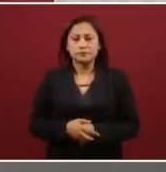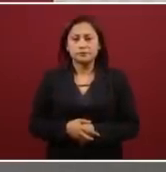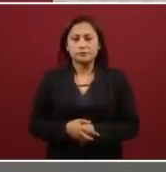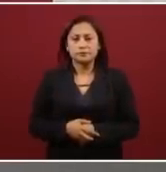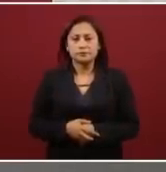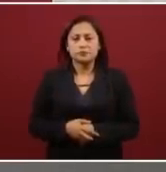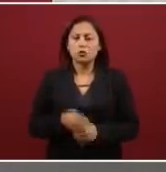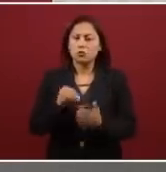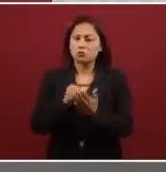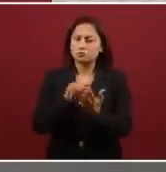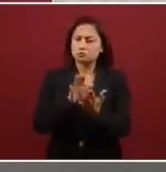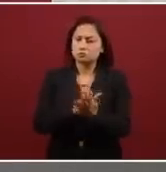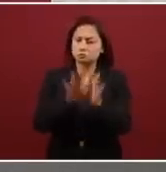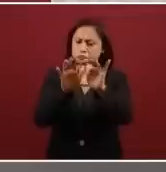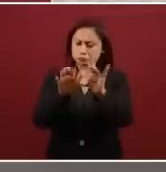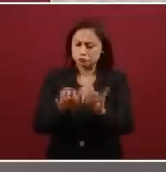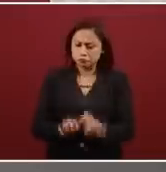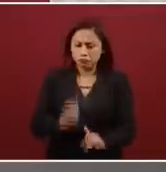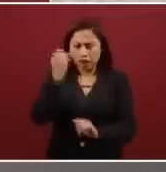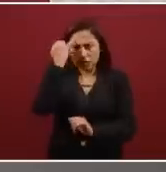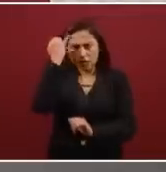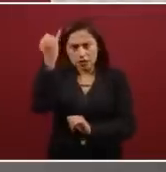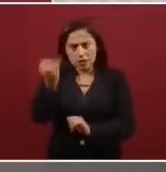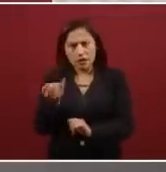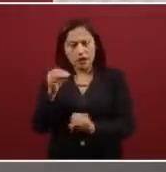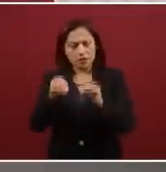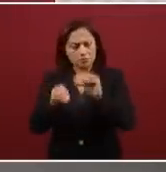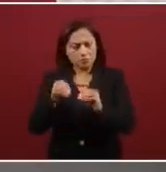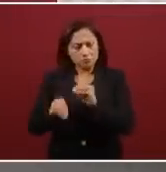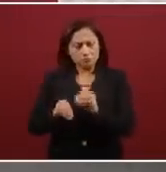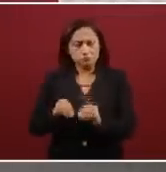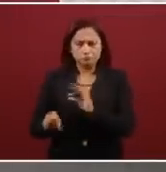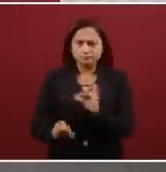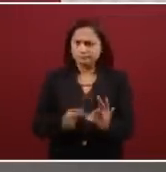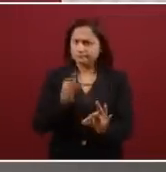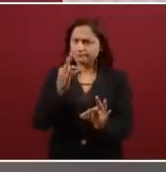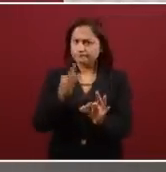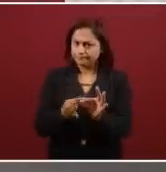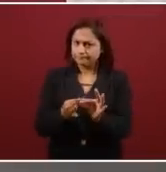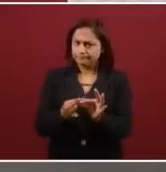teoría, todo queda en